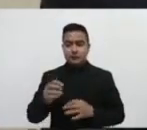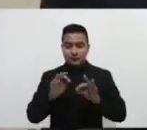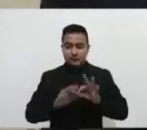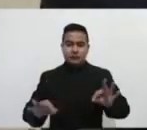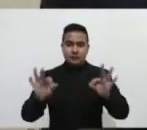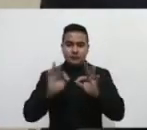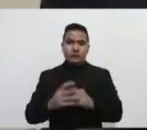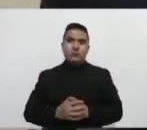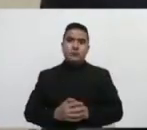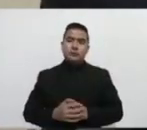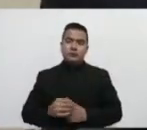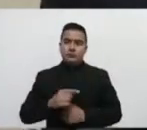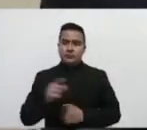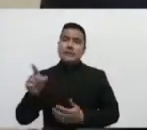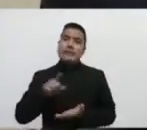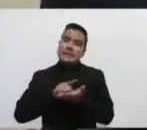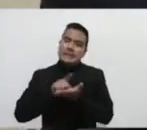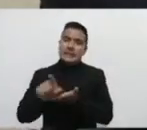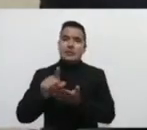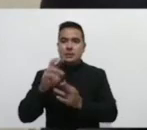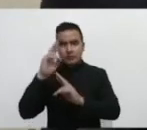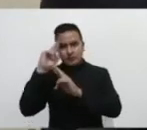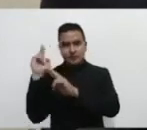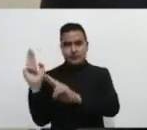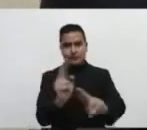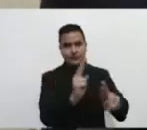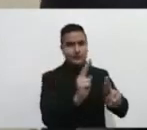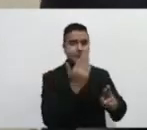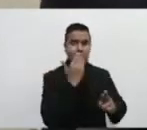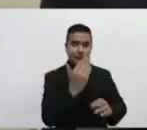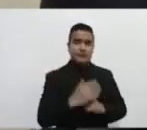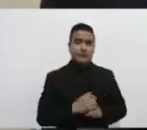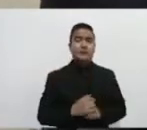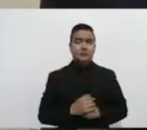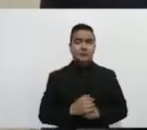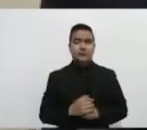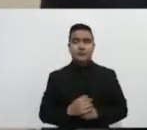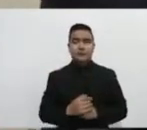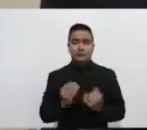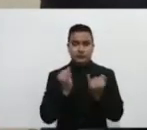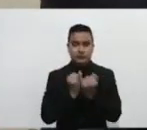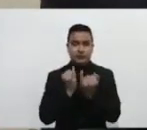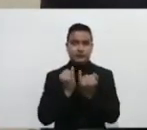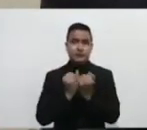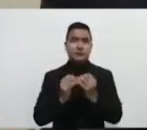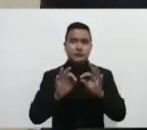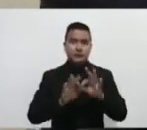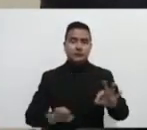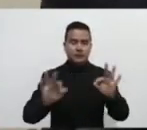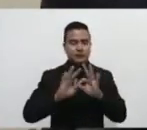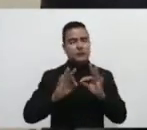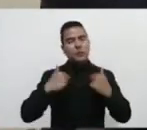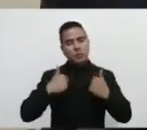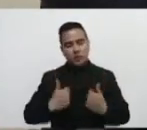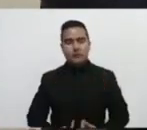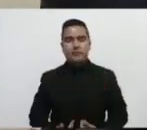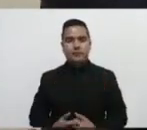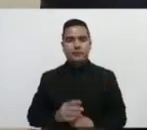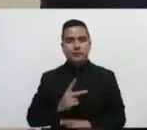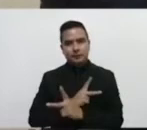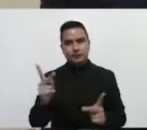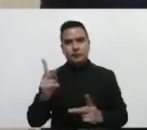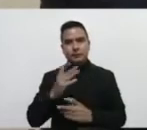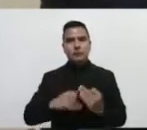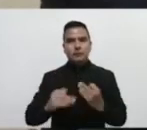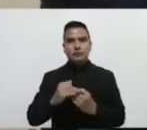mujeres no tuviéramos que usar estas herramientas para hacernos notar y exigir solamente el respeto a nuestros derechos como